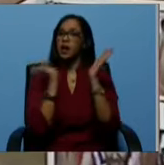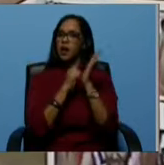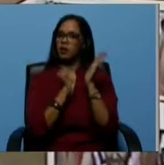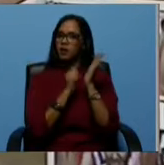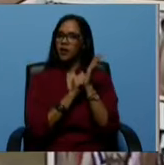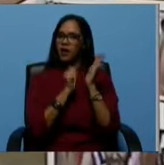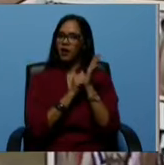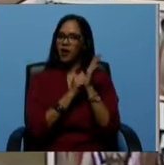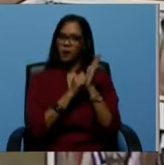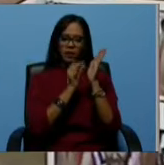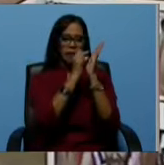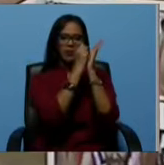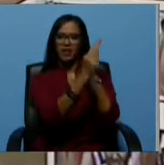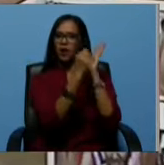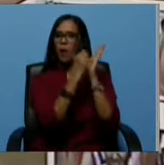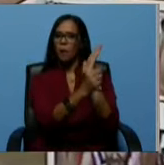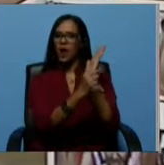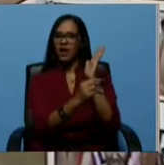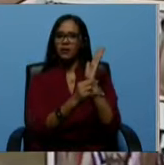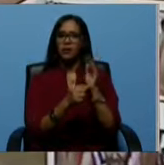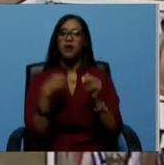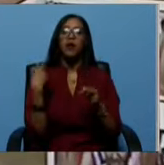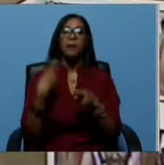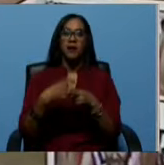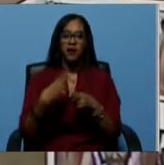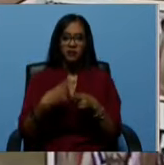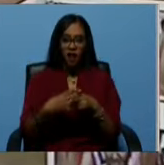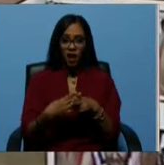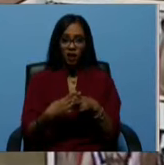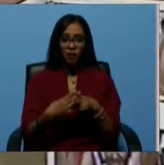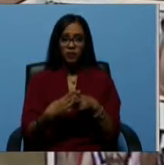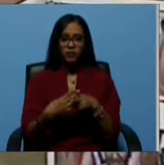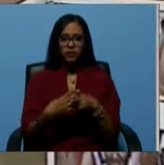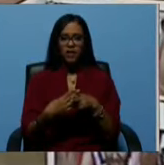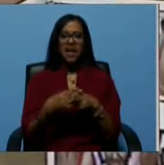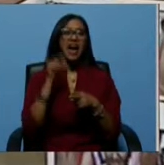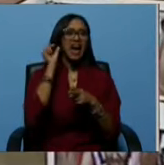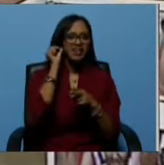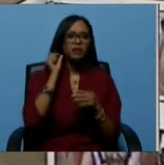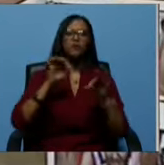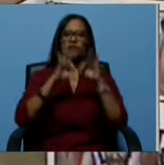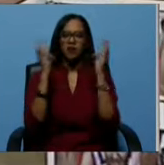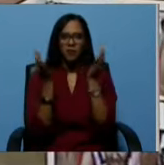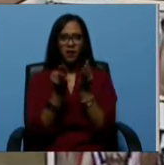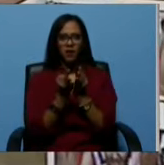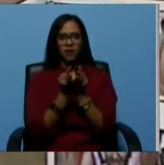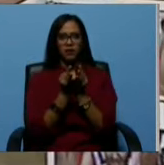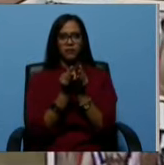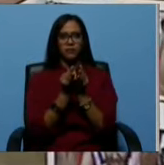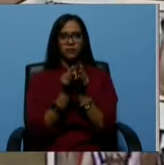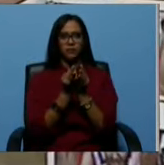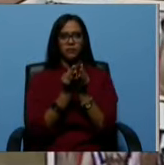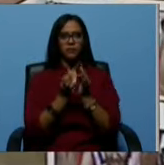las puertas. Los amenazaron. Las amenazaron a ella, a su familia.